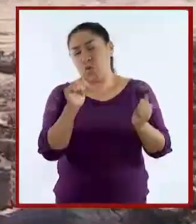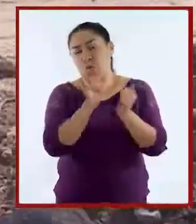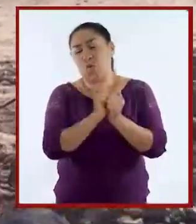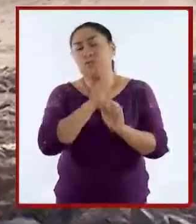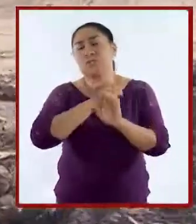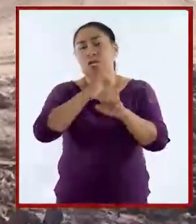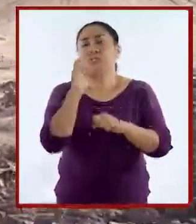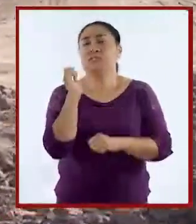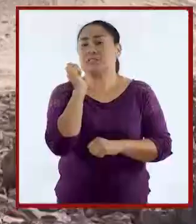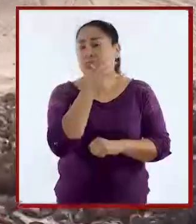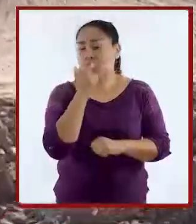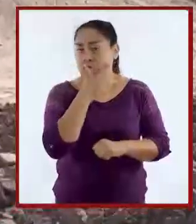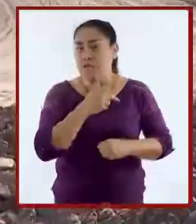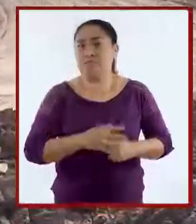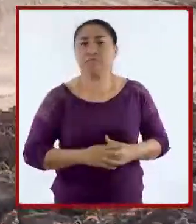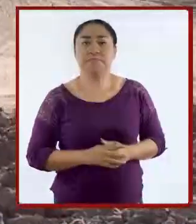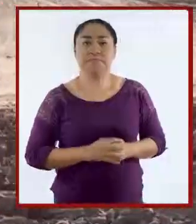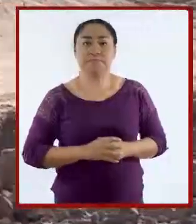estado de Chihuahua.